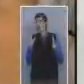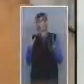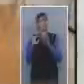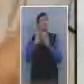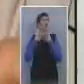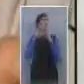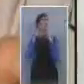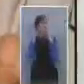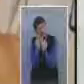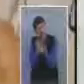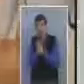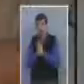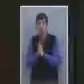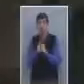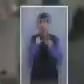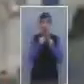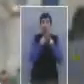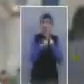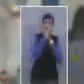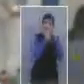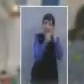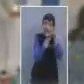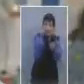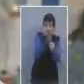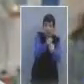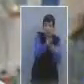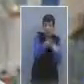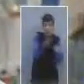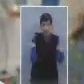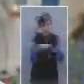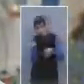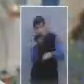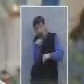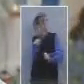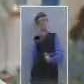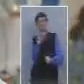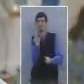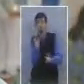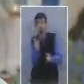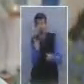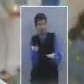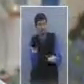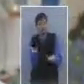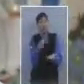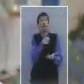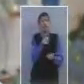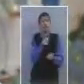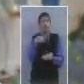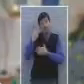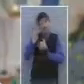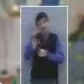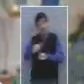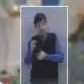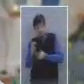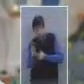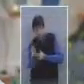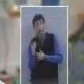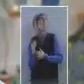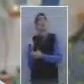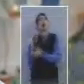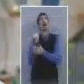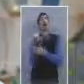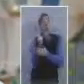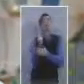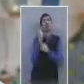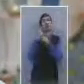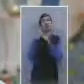igualan el aporte nutricional de la leche materna. Disminuye el riesgo de enfermedades muy importantes. Enfermedades intestinales, como es la